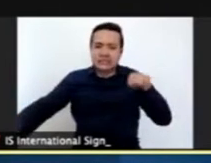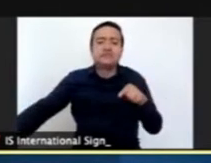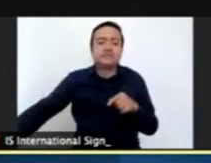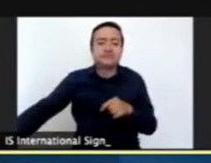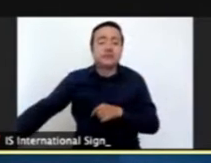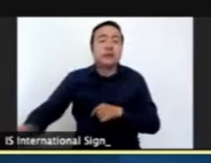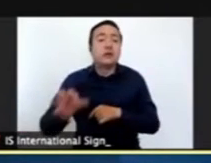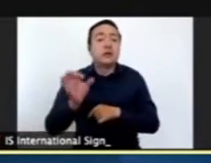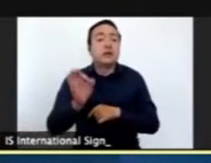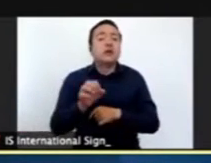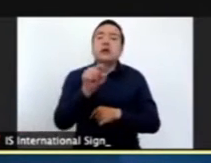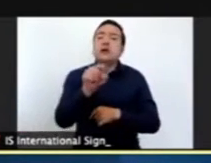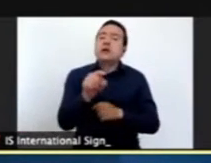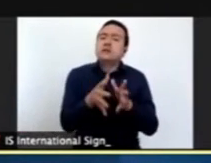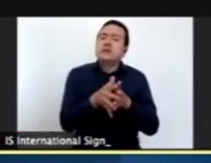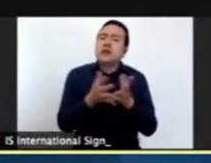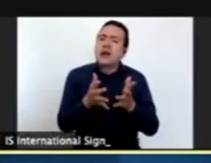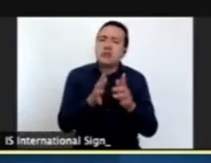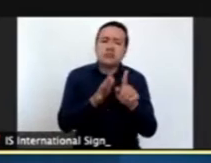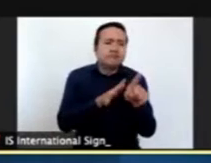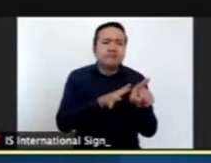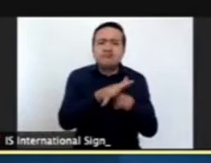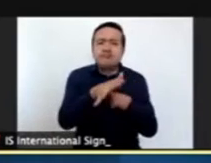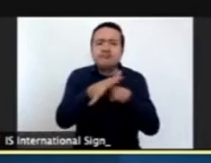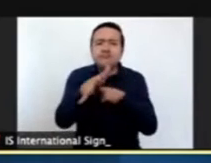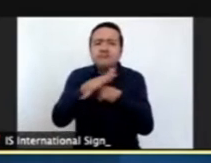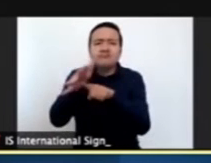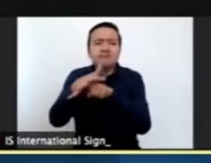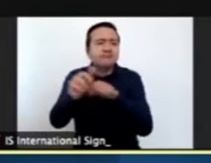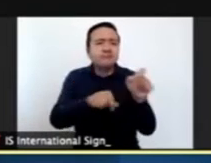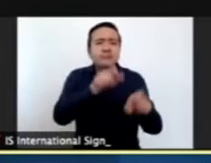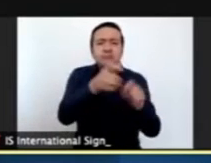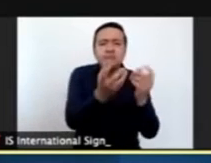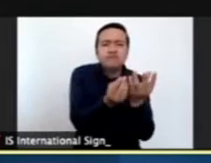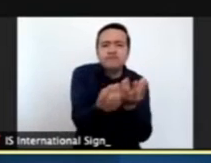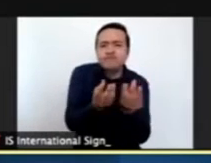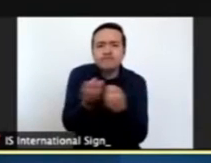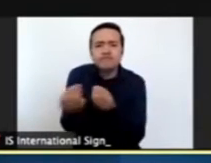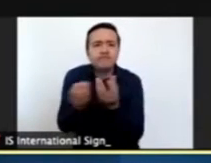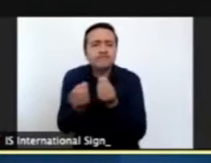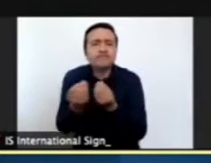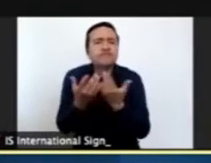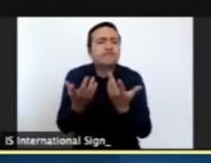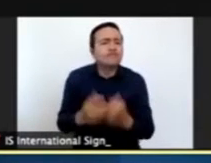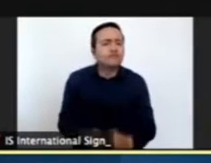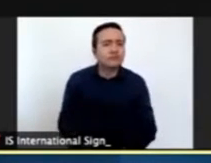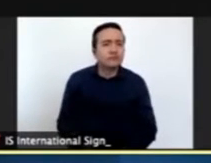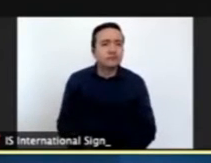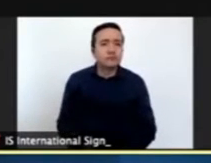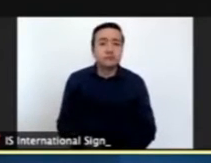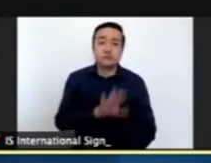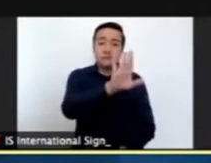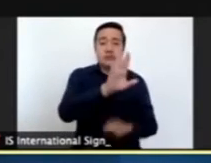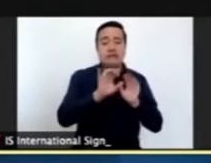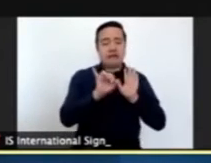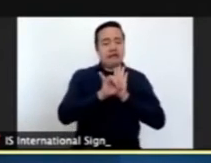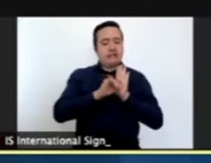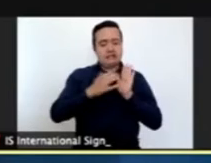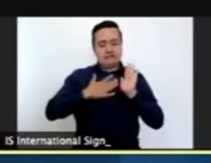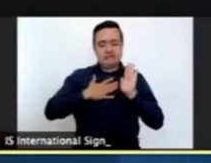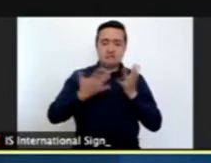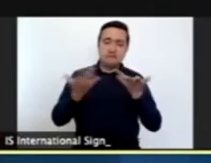poblaciones sobre la base de su identificación racial o étnica aquí vemos la diferencia